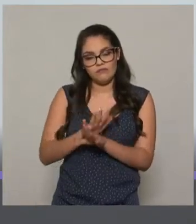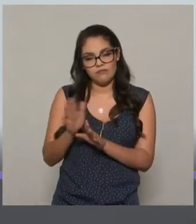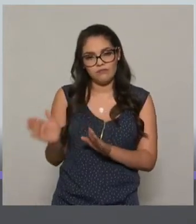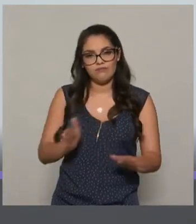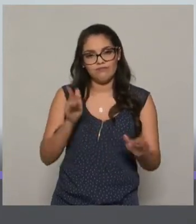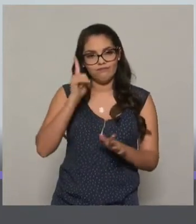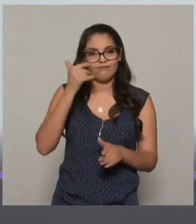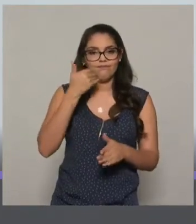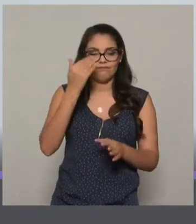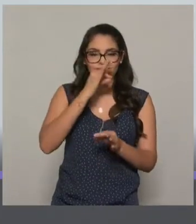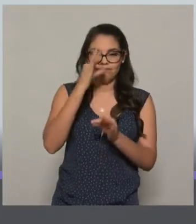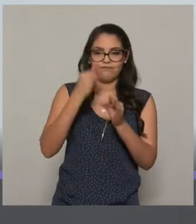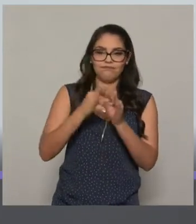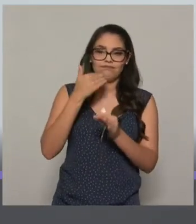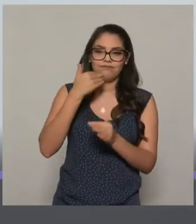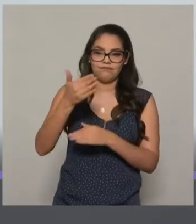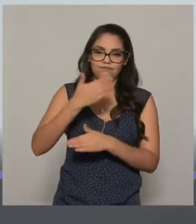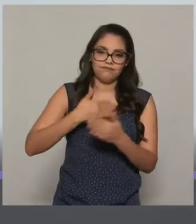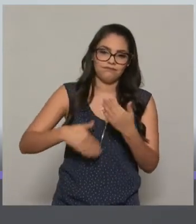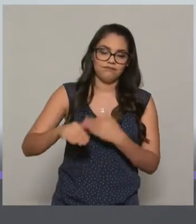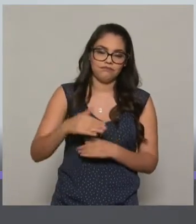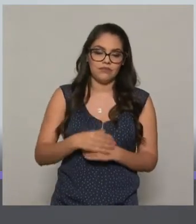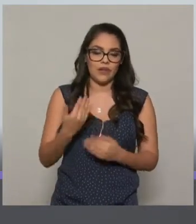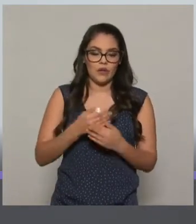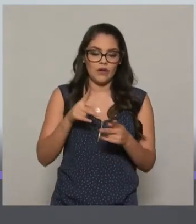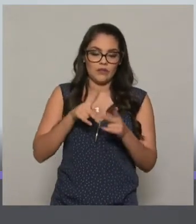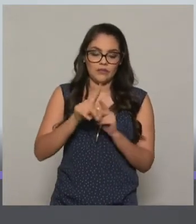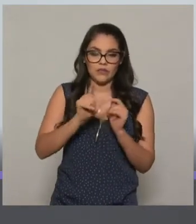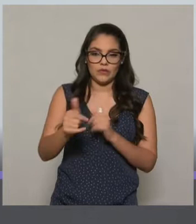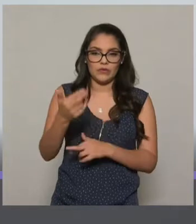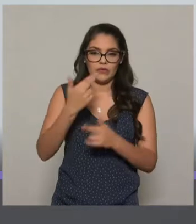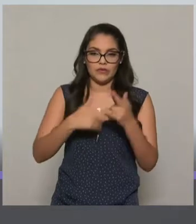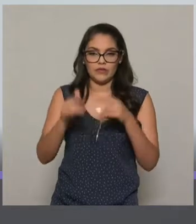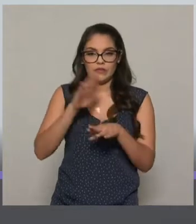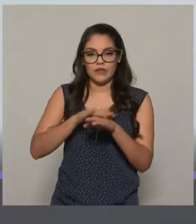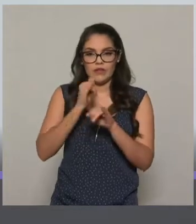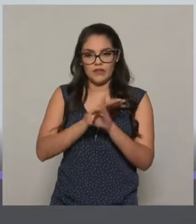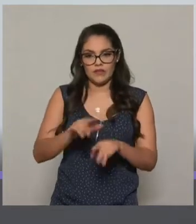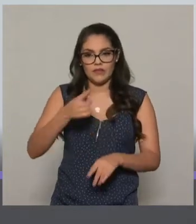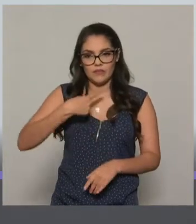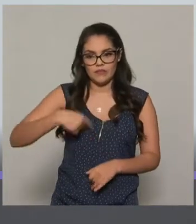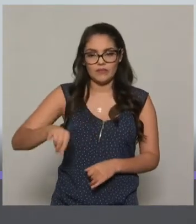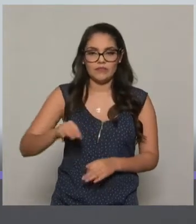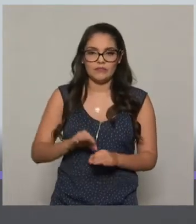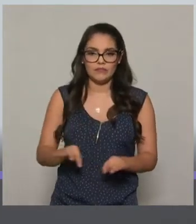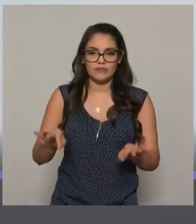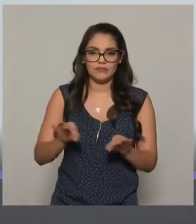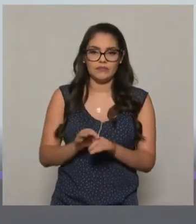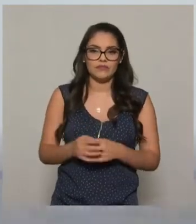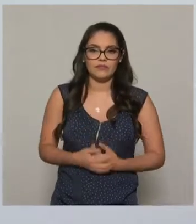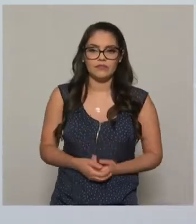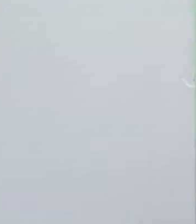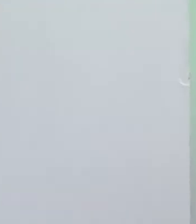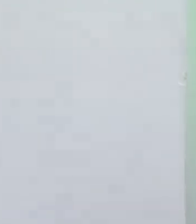por el bien de todos nosotros. Vamos a hacer una pausa ahora mismo y regresamos con la información que a usted y a mí nos importa. Ya